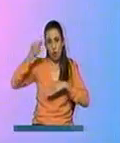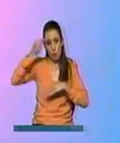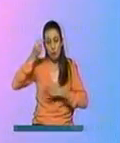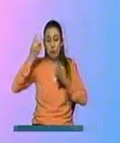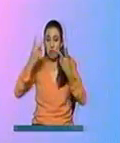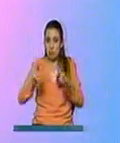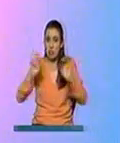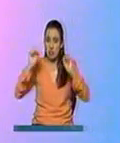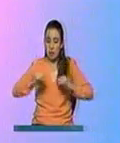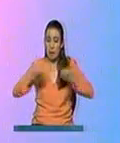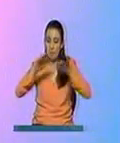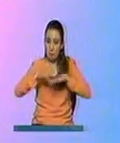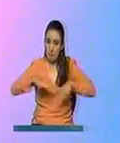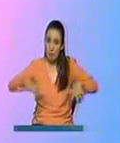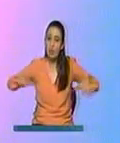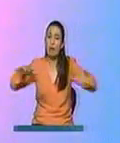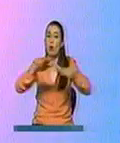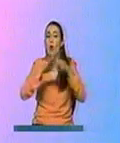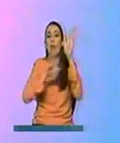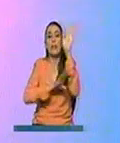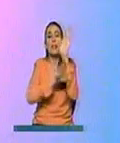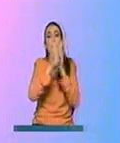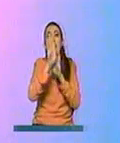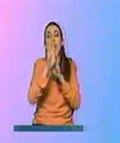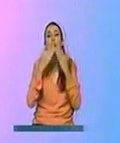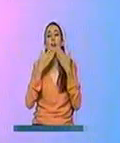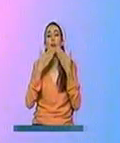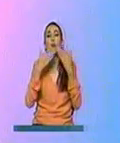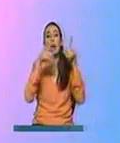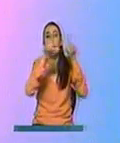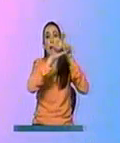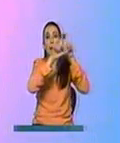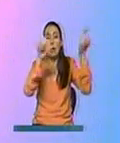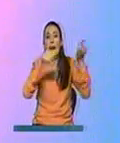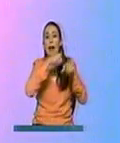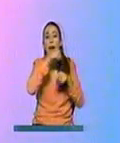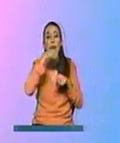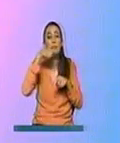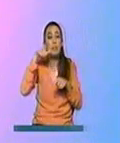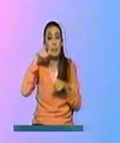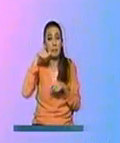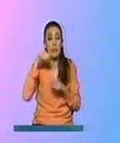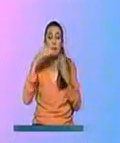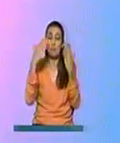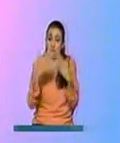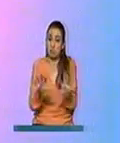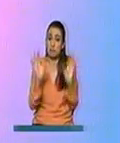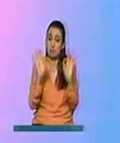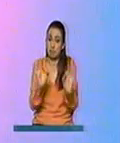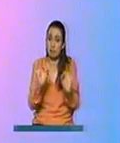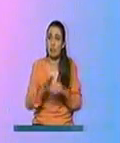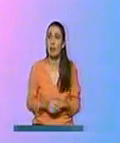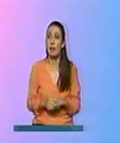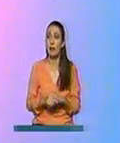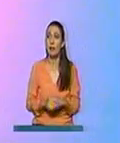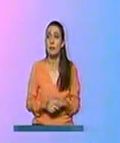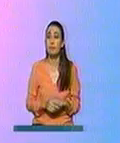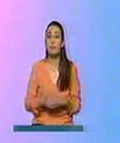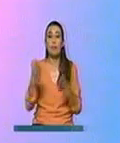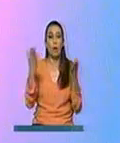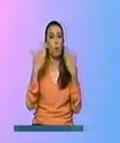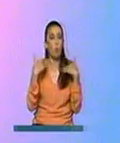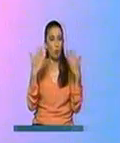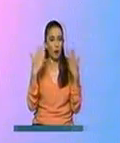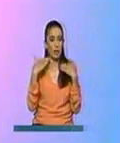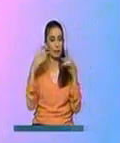incentivar y generar crecimiento y desarrollo en la industria de la cervecería artesanal en nuestro país. Vamos a la ciudad de